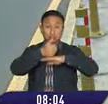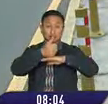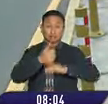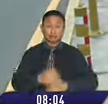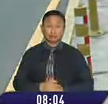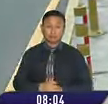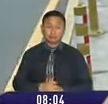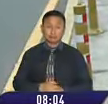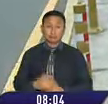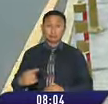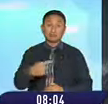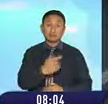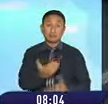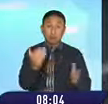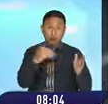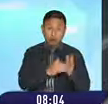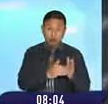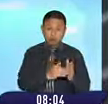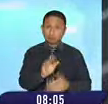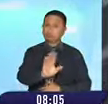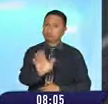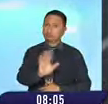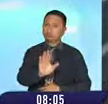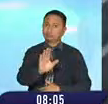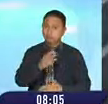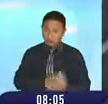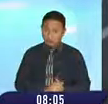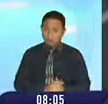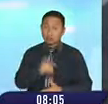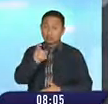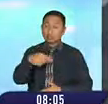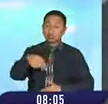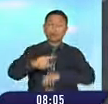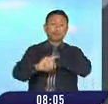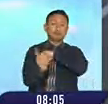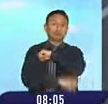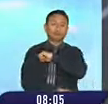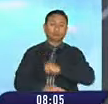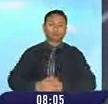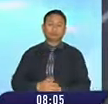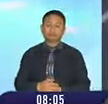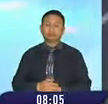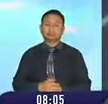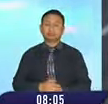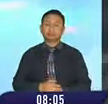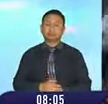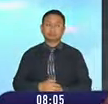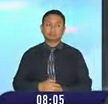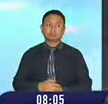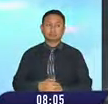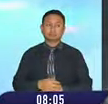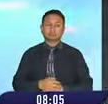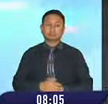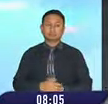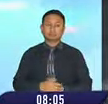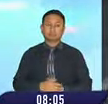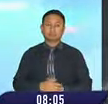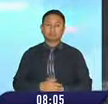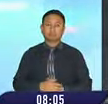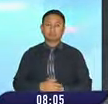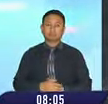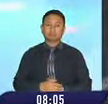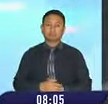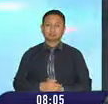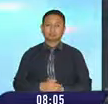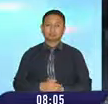competentes para evitar que este tipo de actos sean inobservados y se aplique la sanción correspondiente. Informó Marilyn